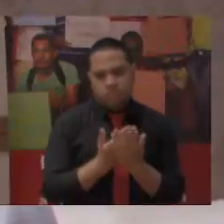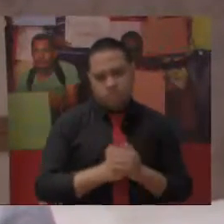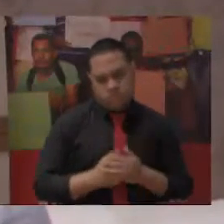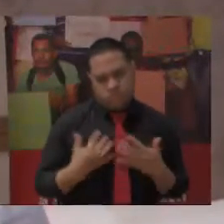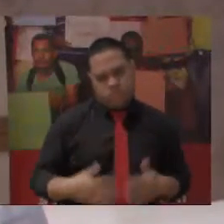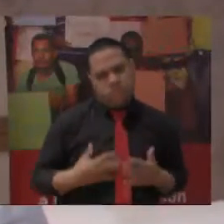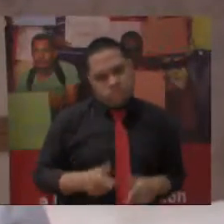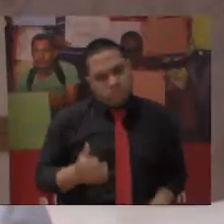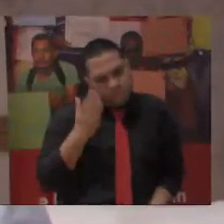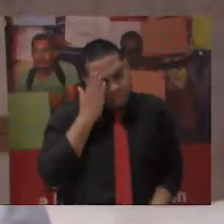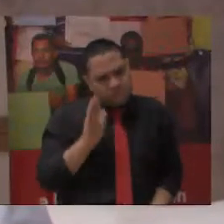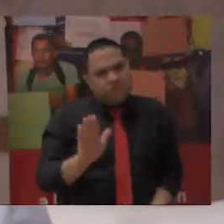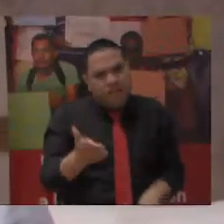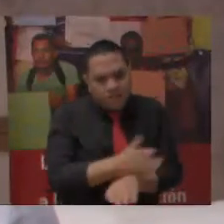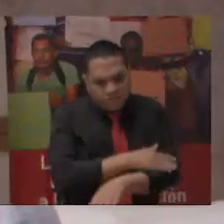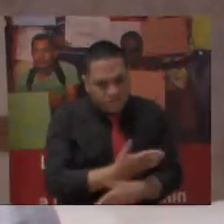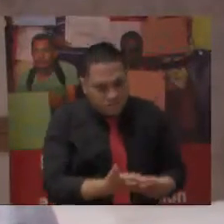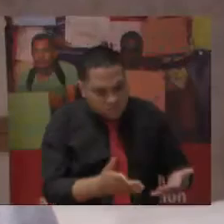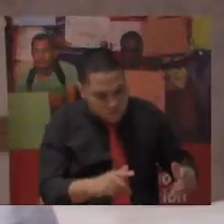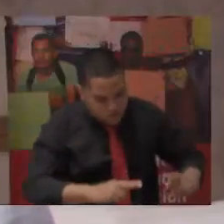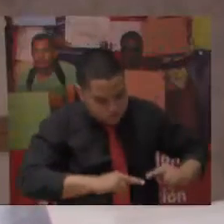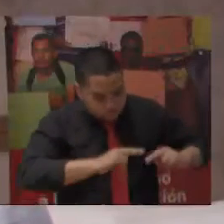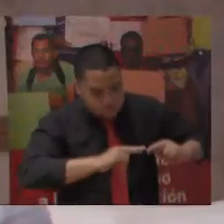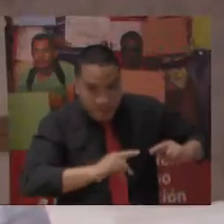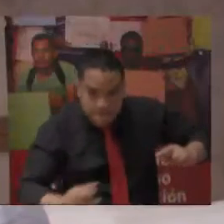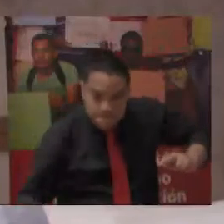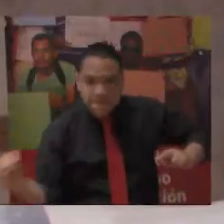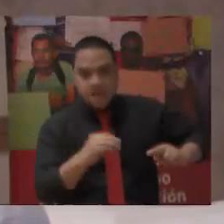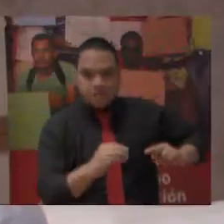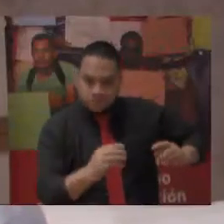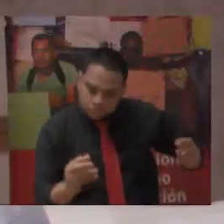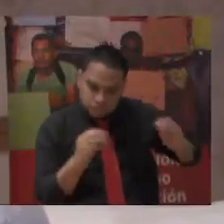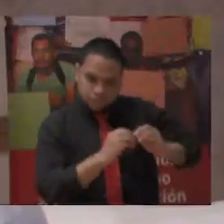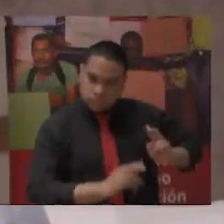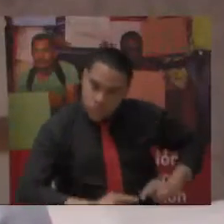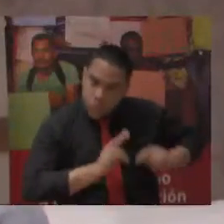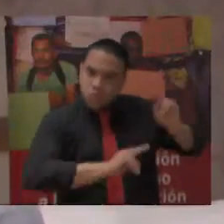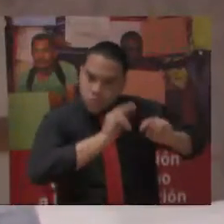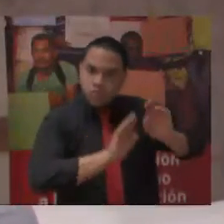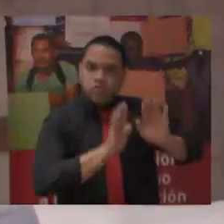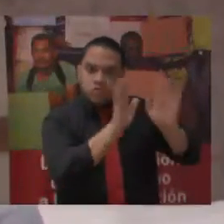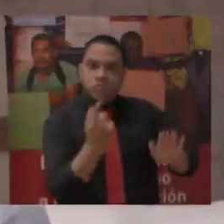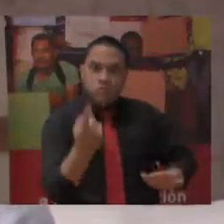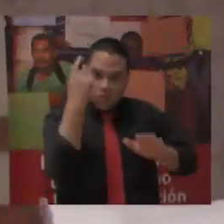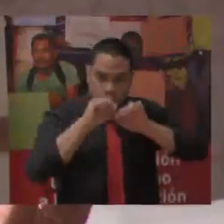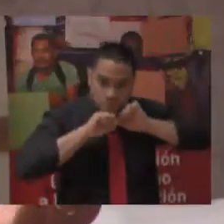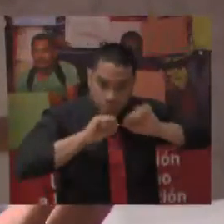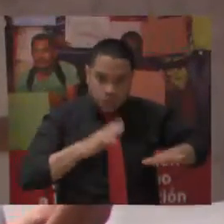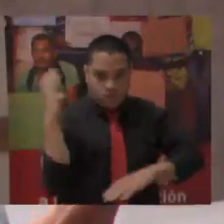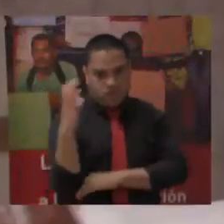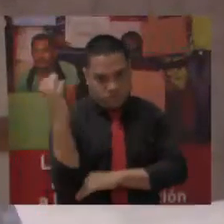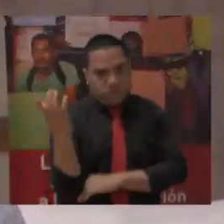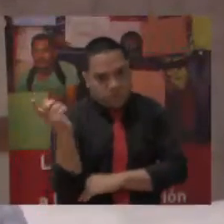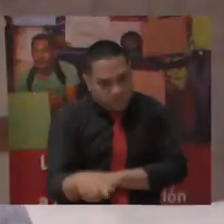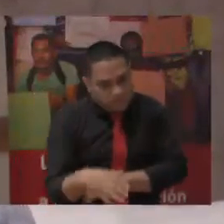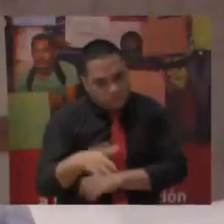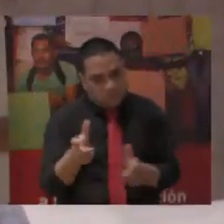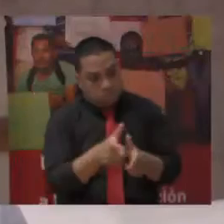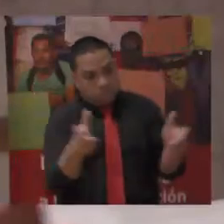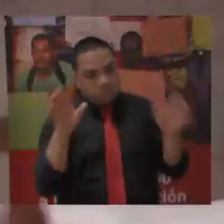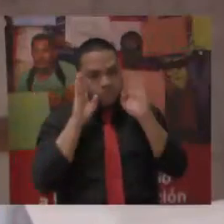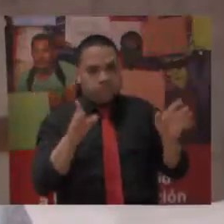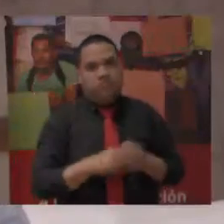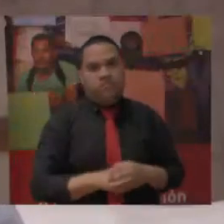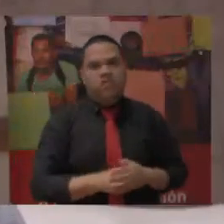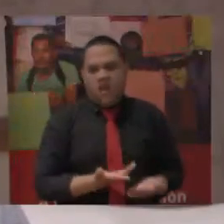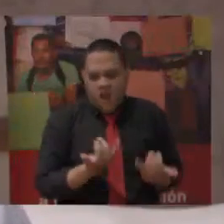el construir sobre lo construido. La política pública en Colombia tiene que dejar los personalismos. Así que es un momento para